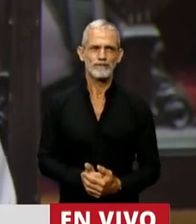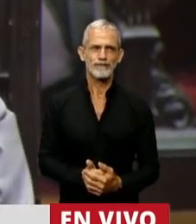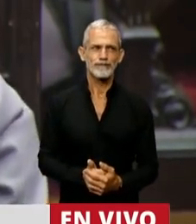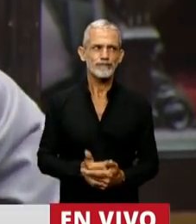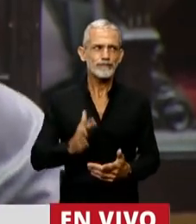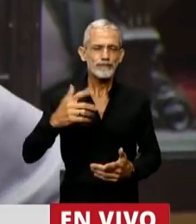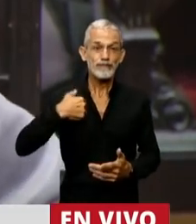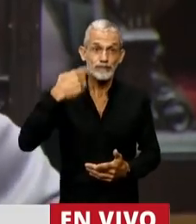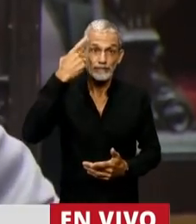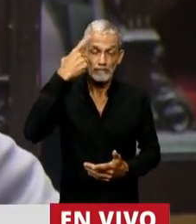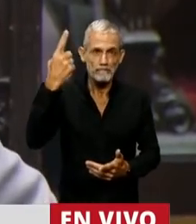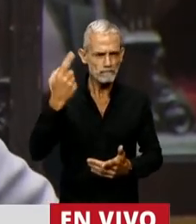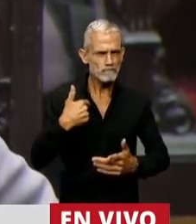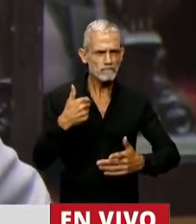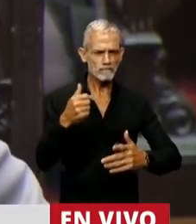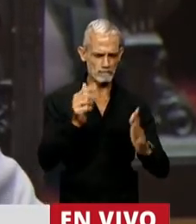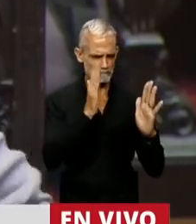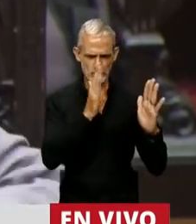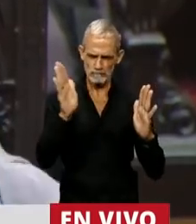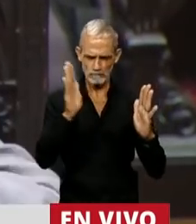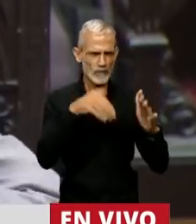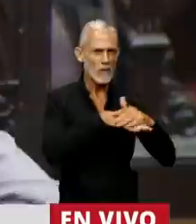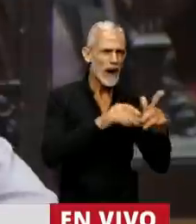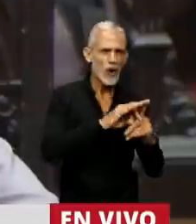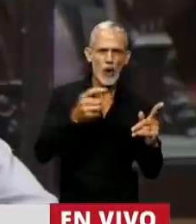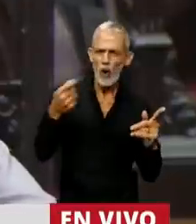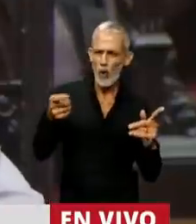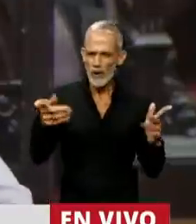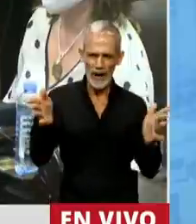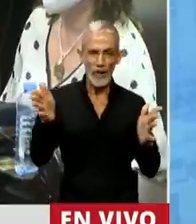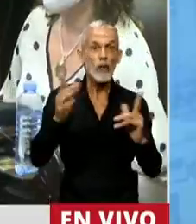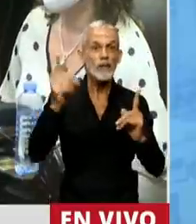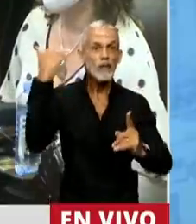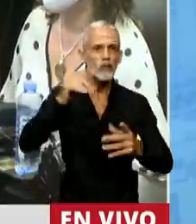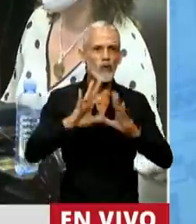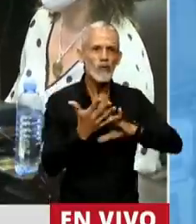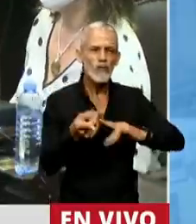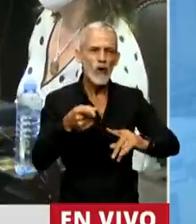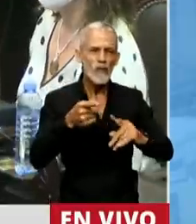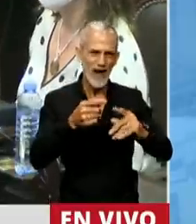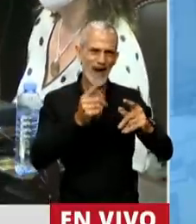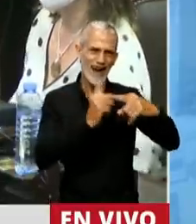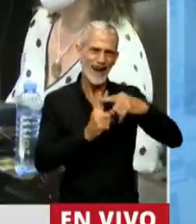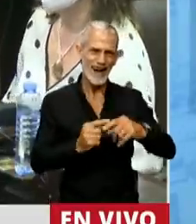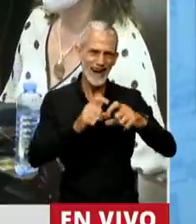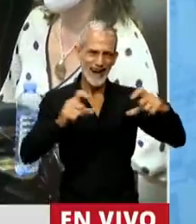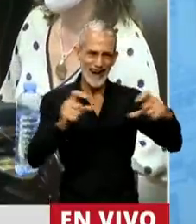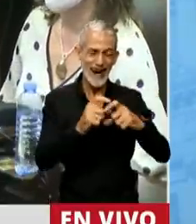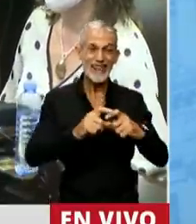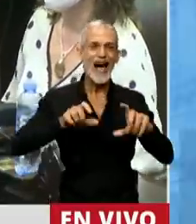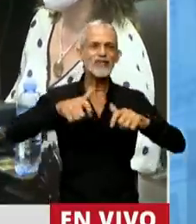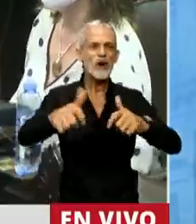Me pregunto, ¿eligieron a los jubilados cuando voltearon nuestra fórmula de actualización a la que le